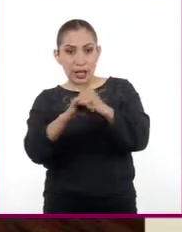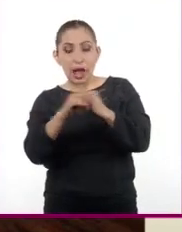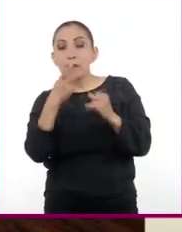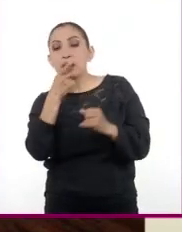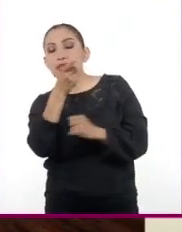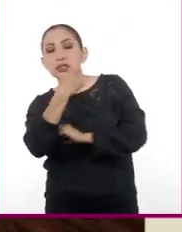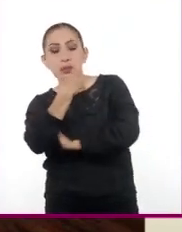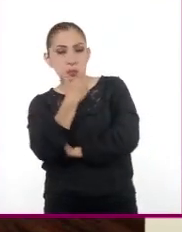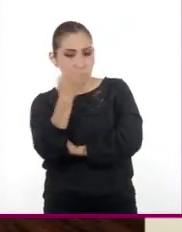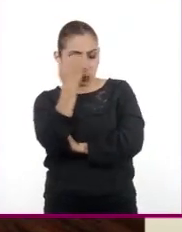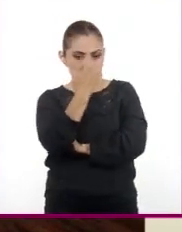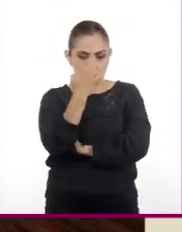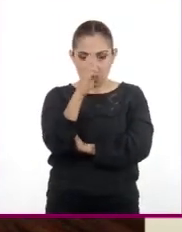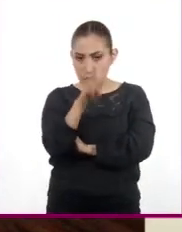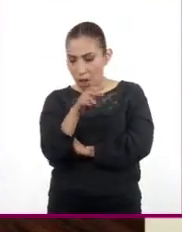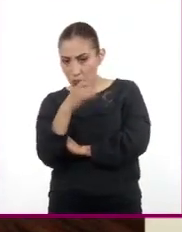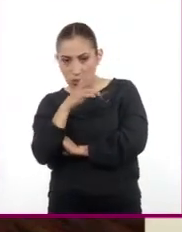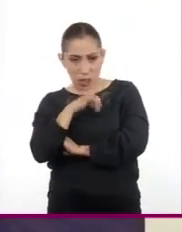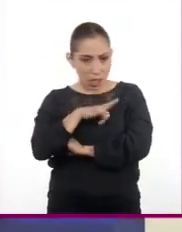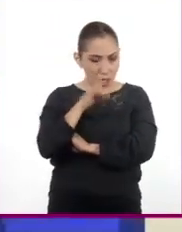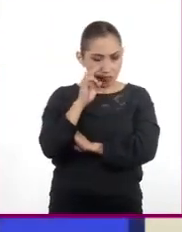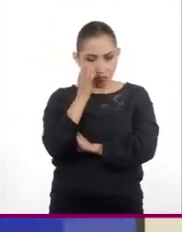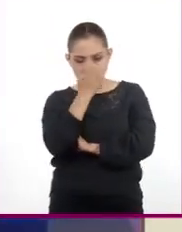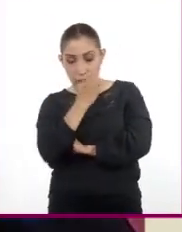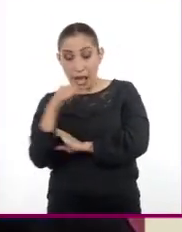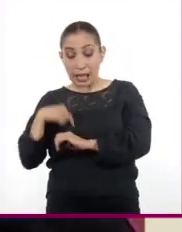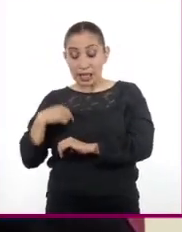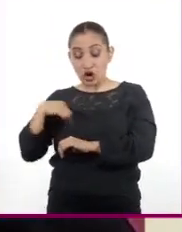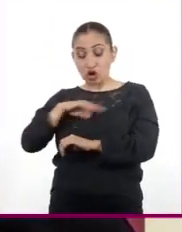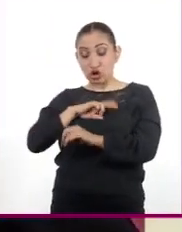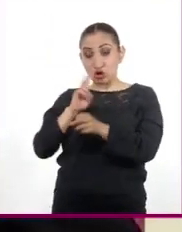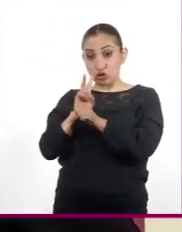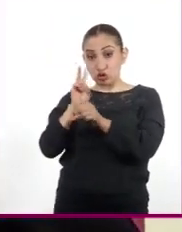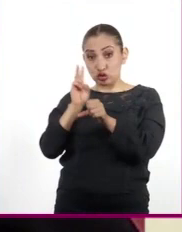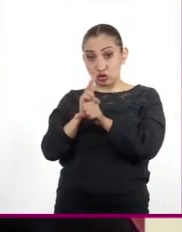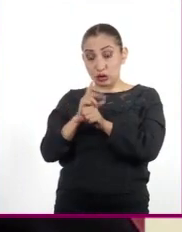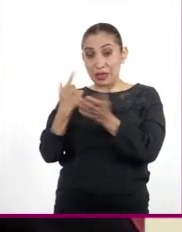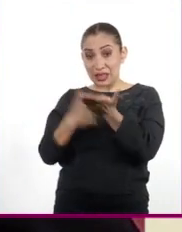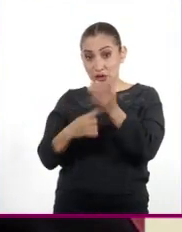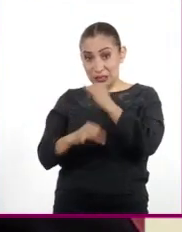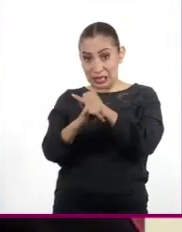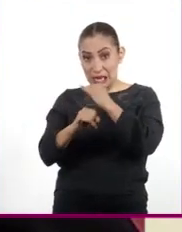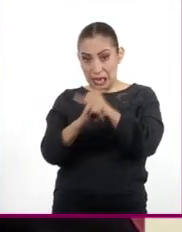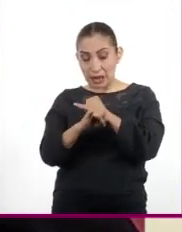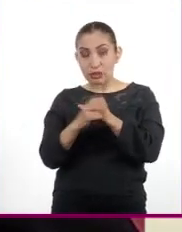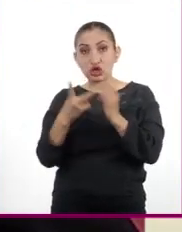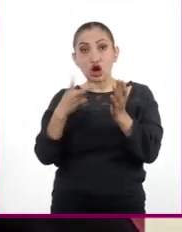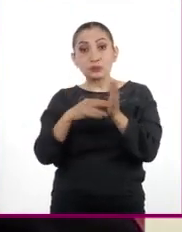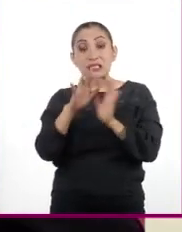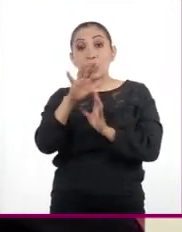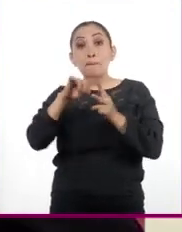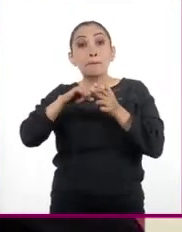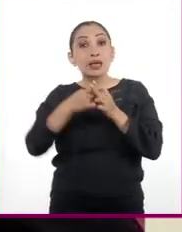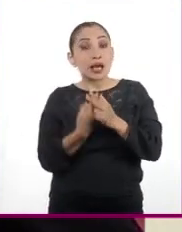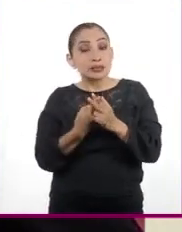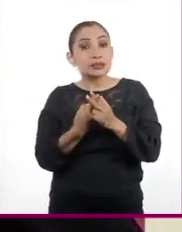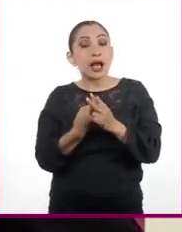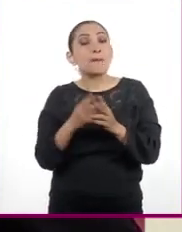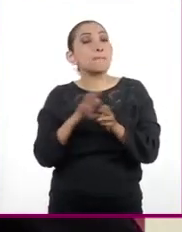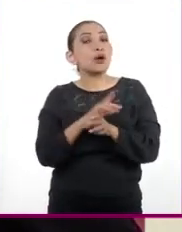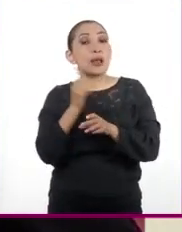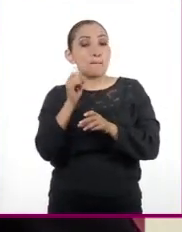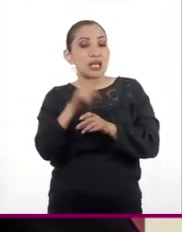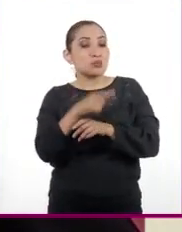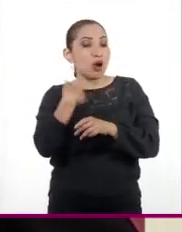electrónicos. Nosotros, el Observatorio Ciudadano de Medios Electrónicos, surgió a finales del 2005 en el marco de